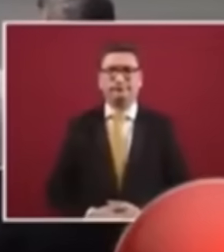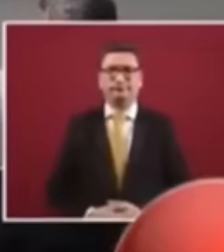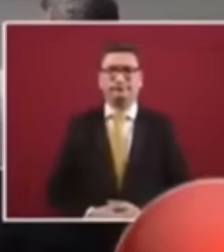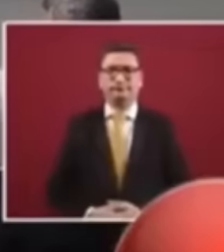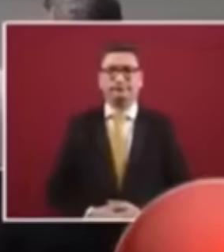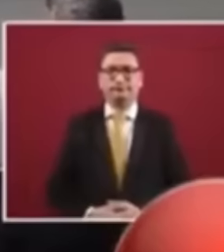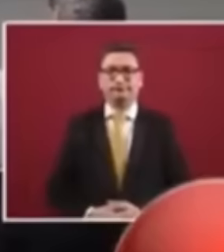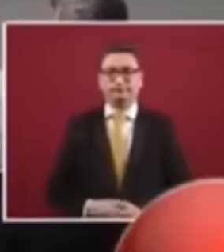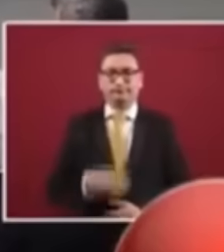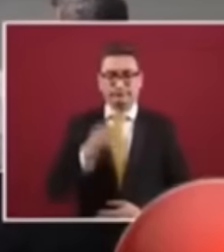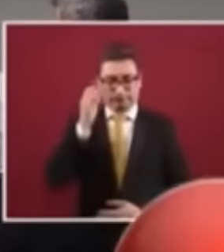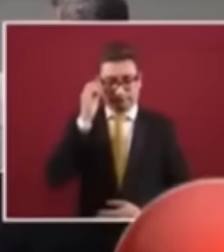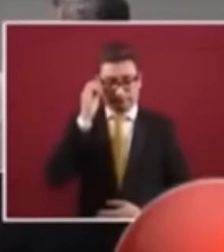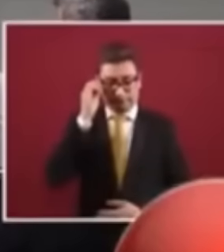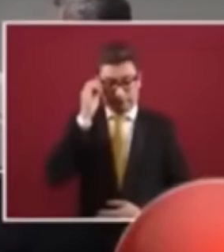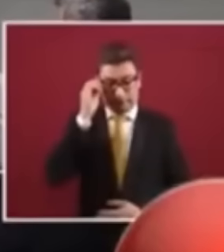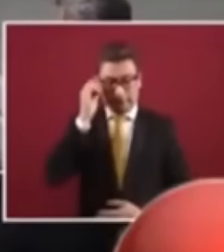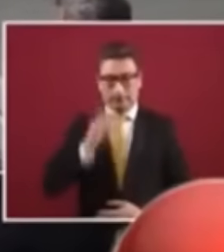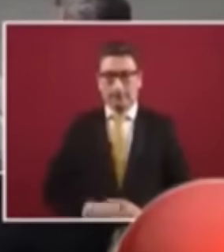Sí.